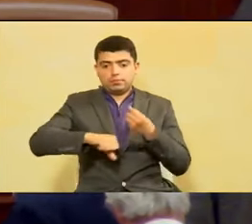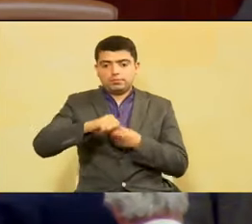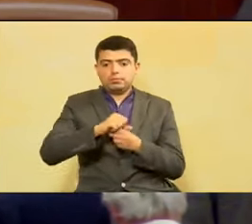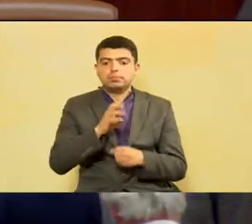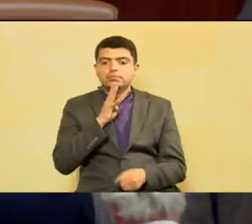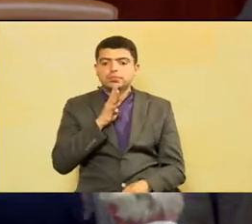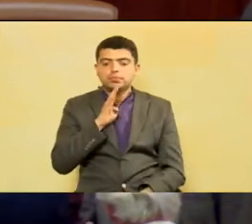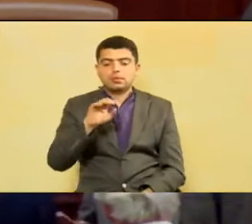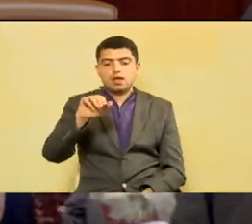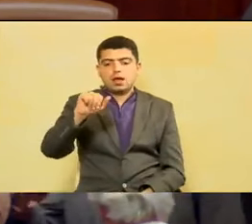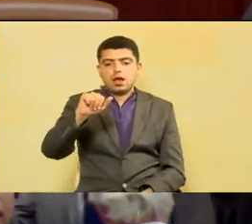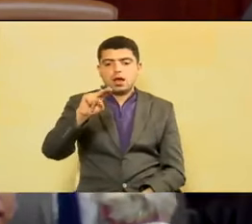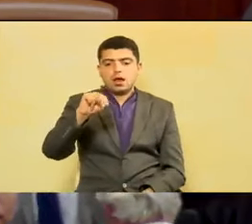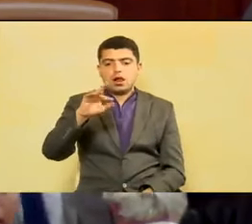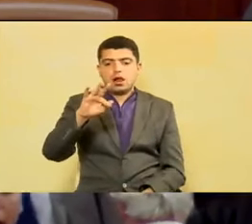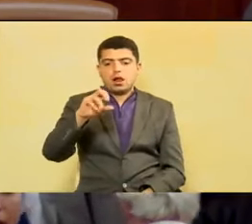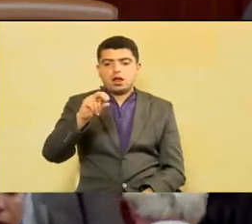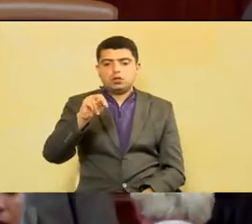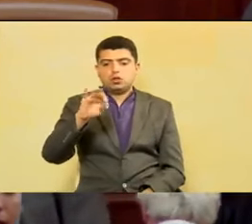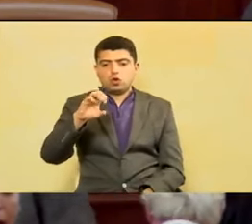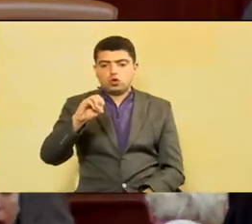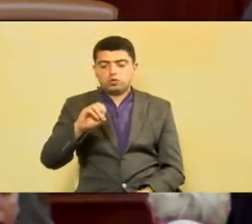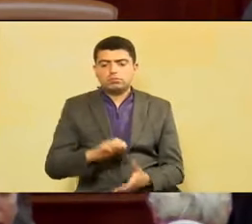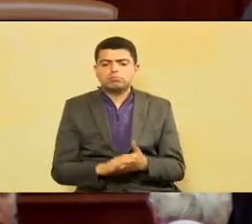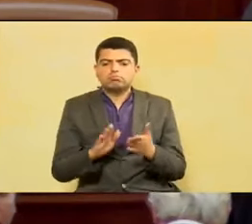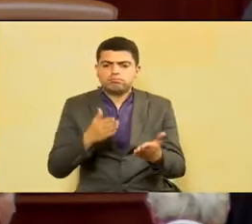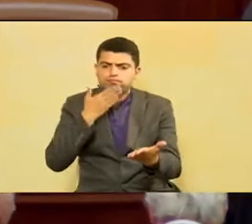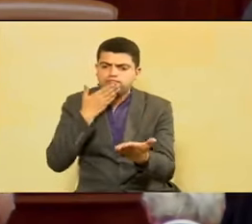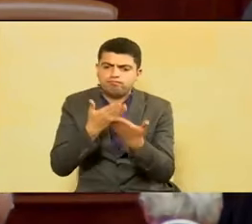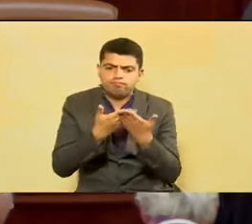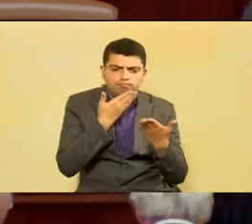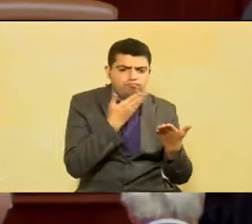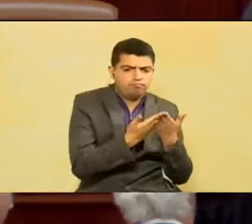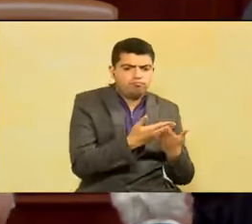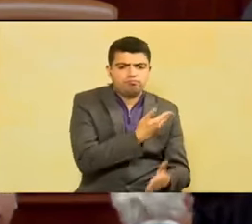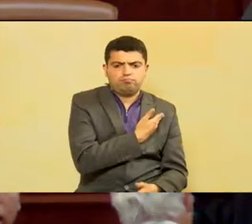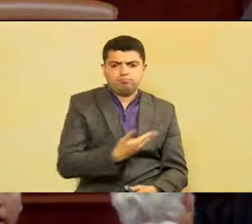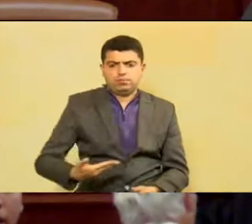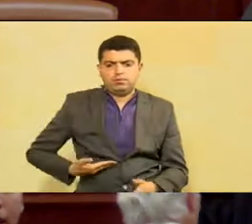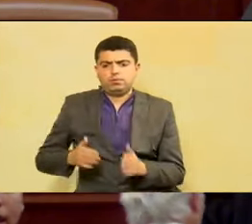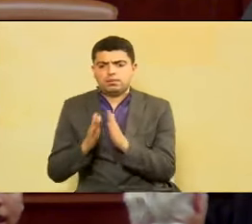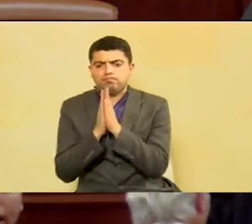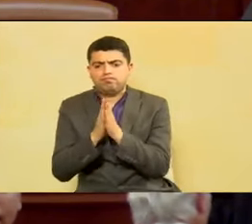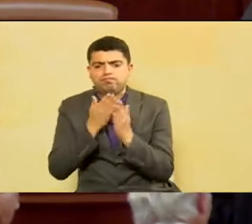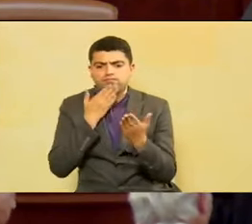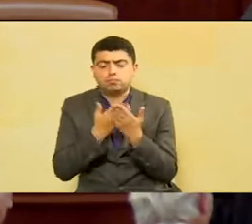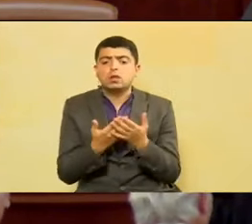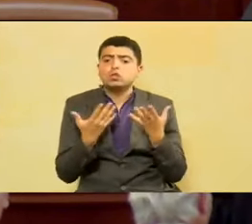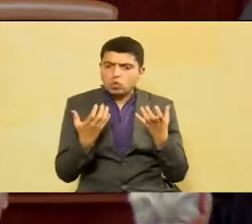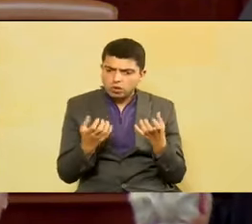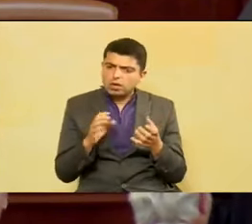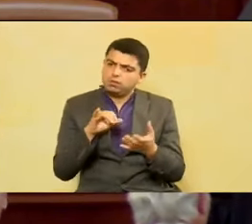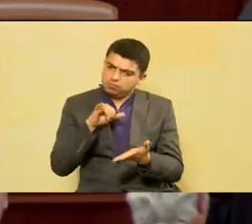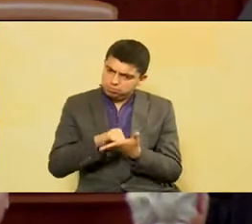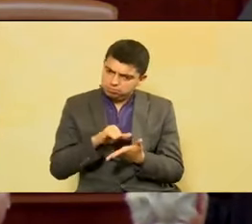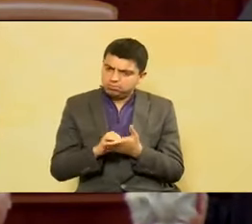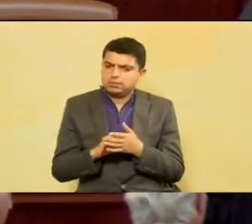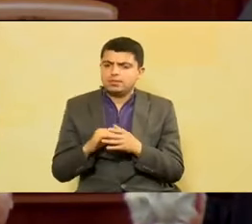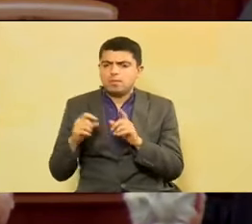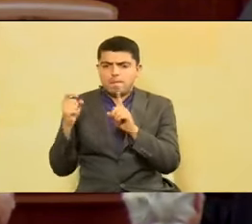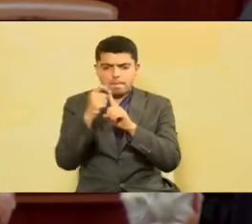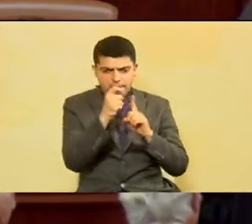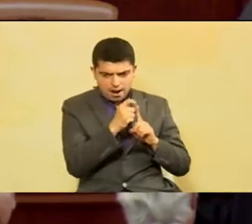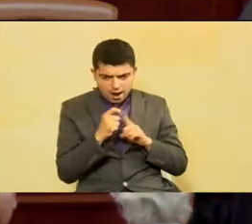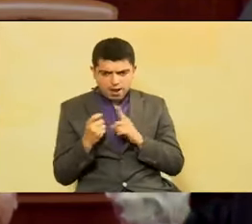Restrepo eh gracias señora presidenta yo quería unirme a las palabras de